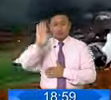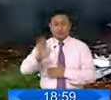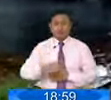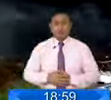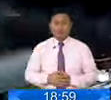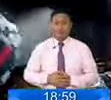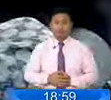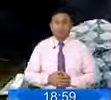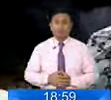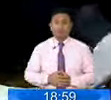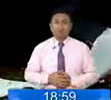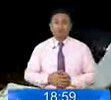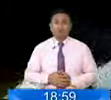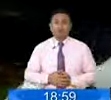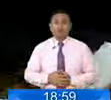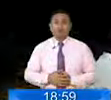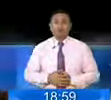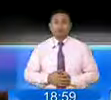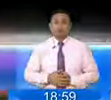Es un vuelo que entra ahora.